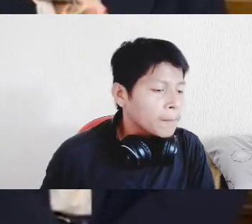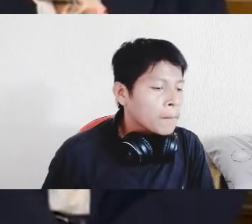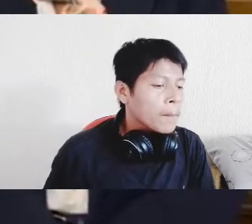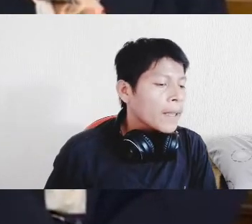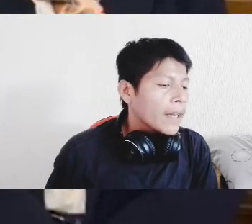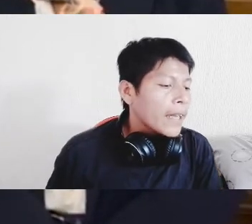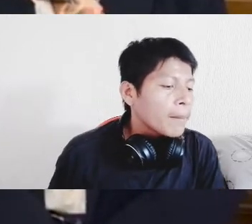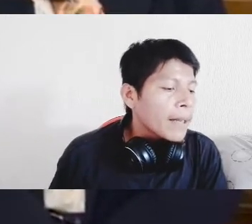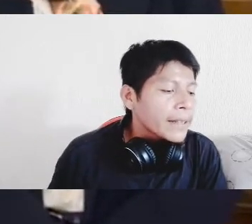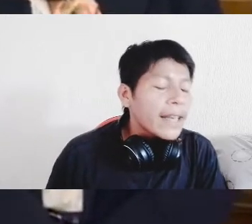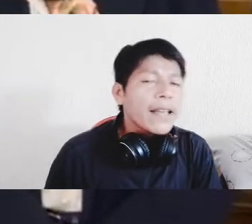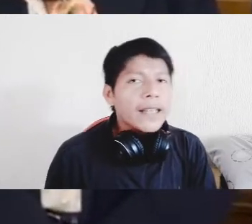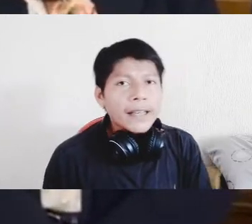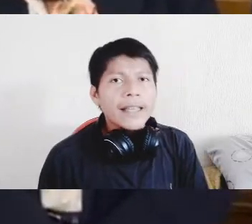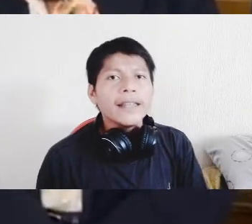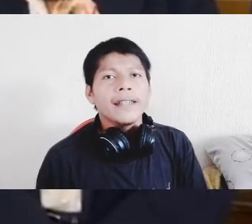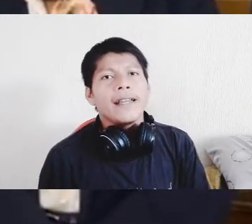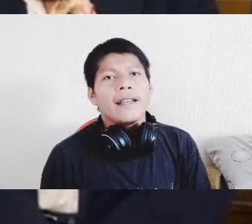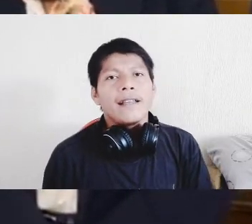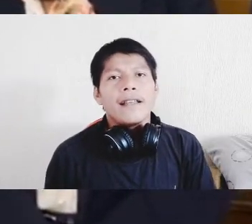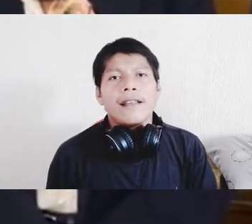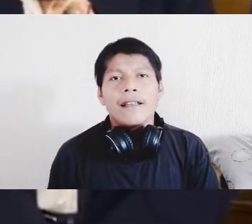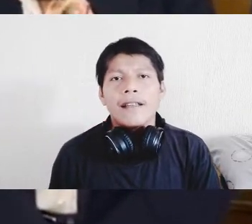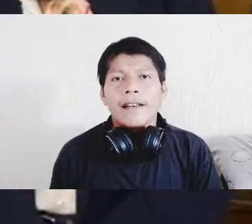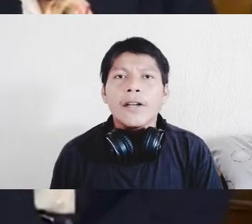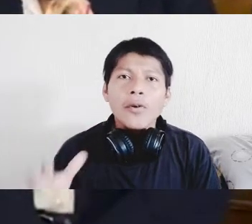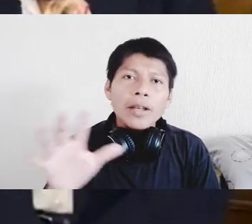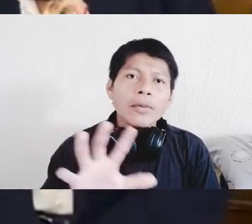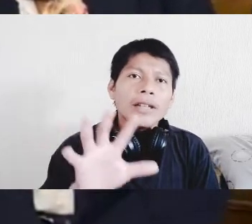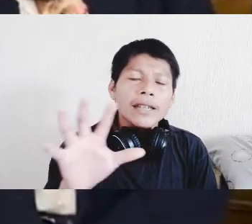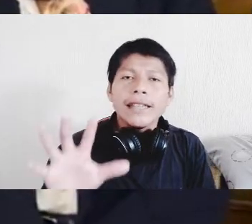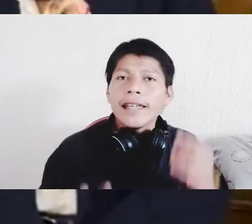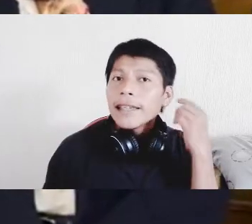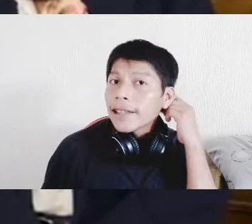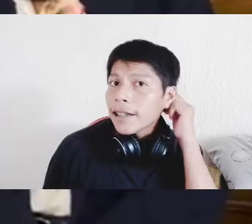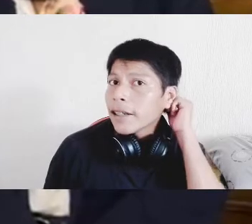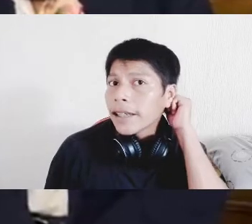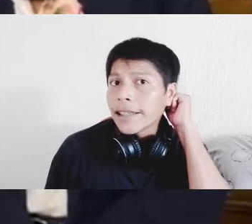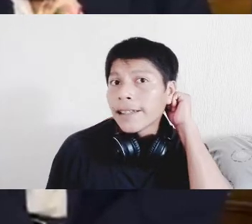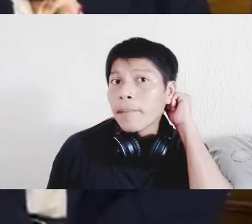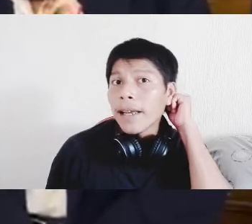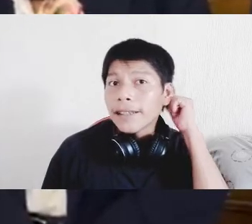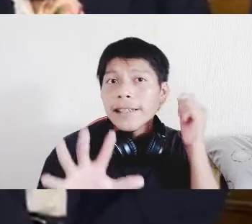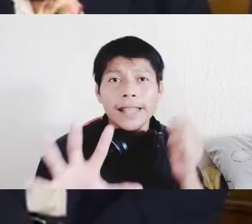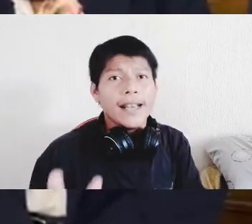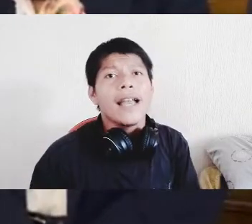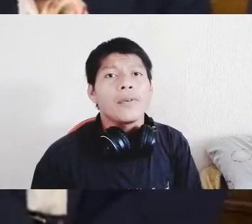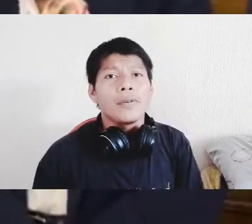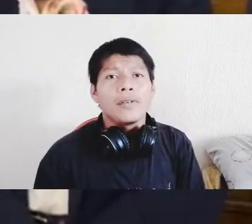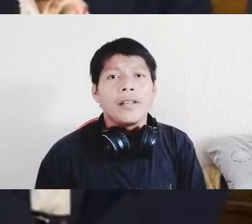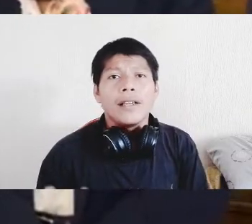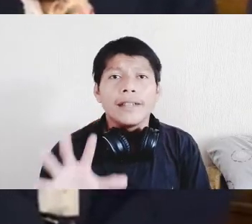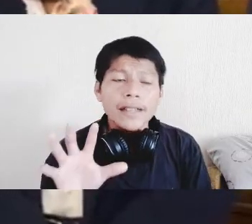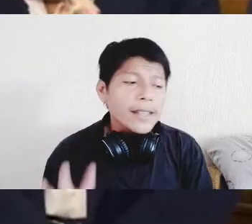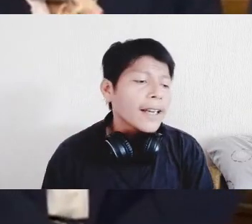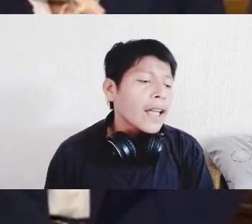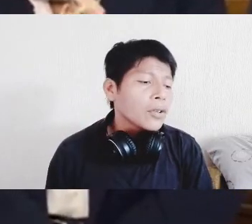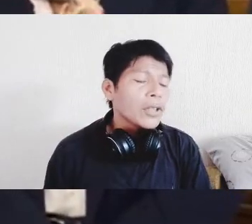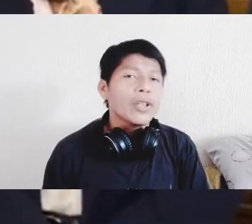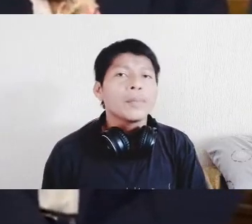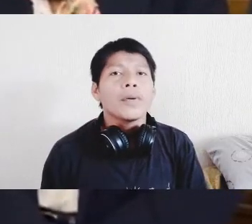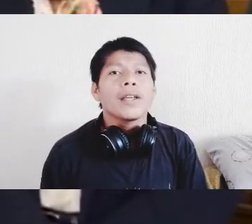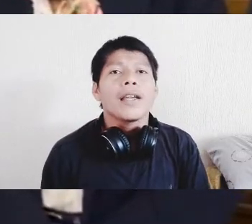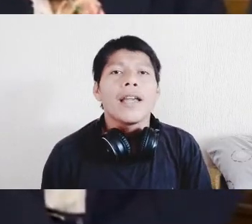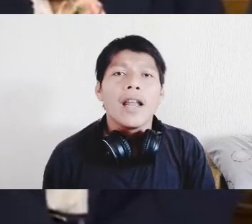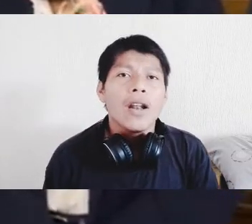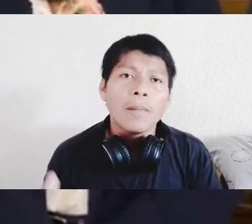tema en materia energética. Recordemos que ese tema está estancado. Está estancado,